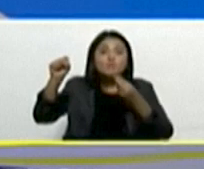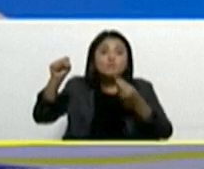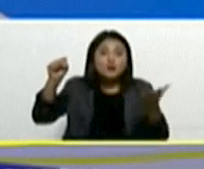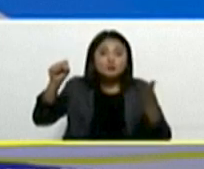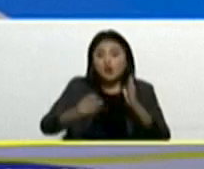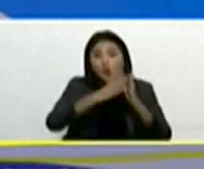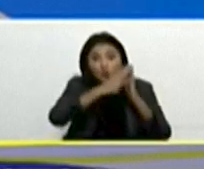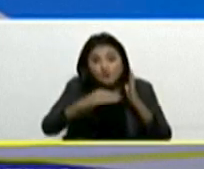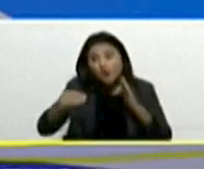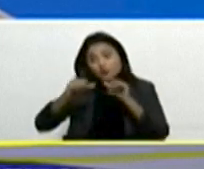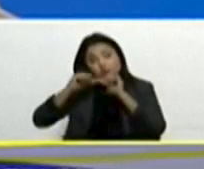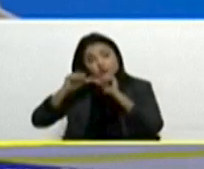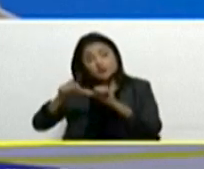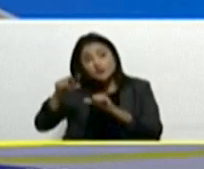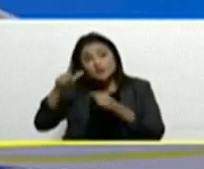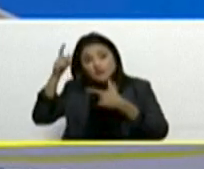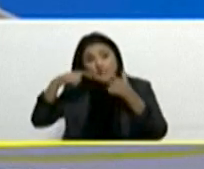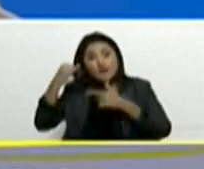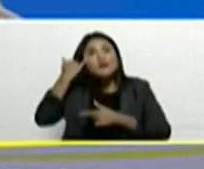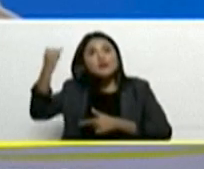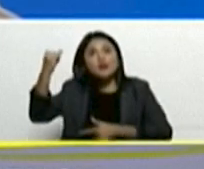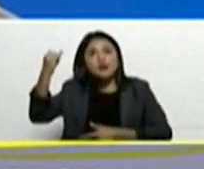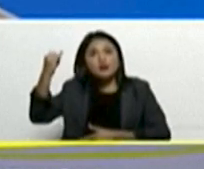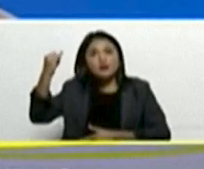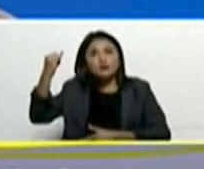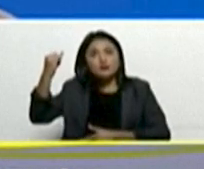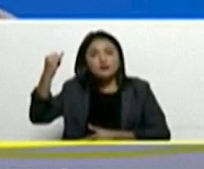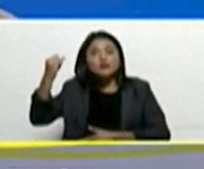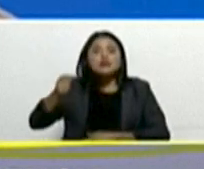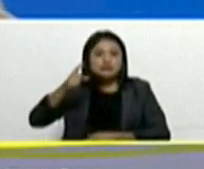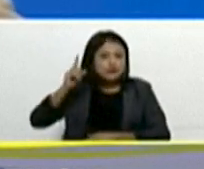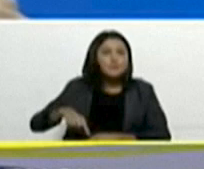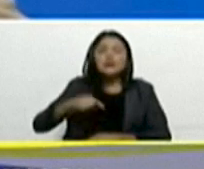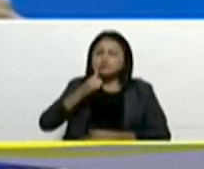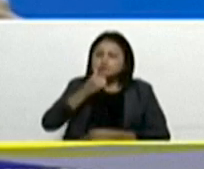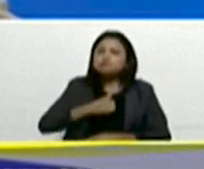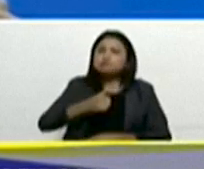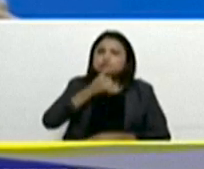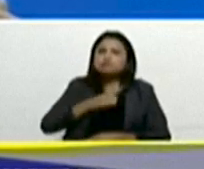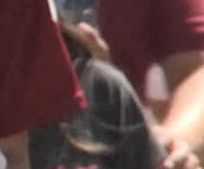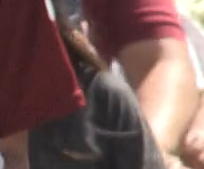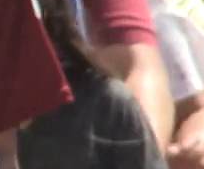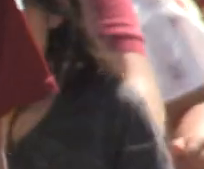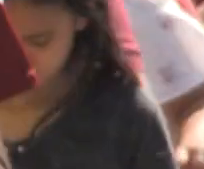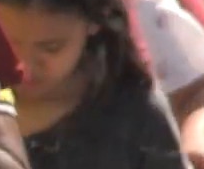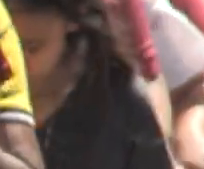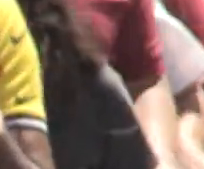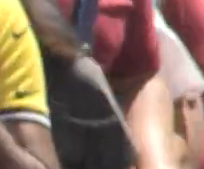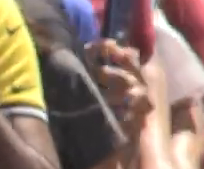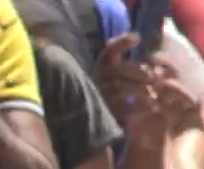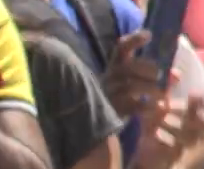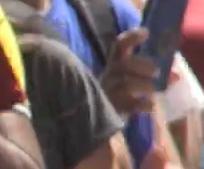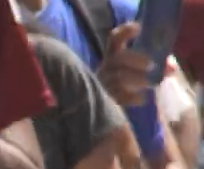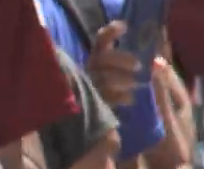de Chávez y su capacidad de resistir y de vencer. Chávez